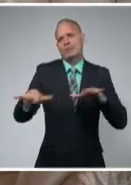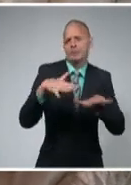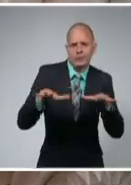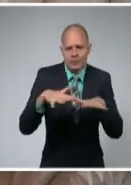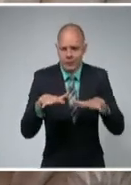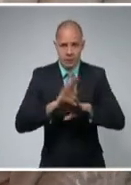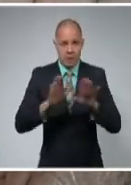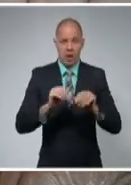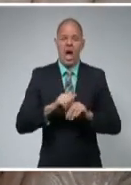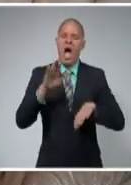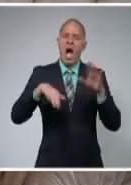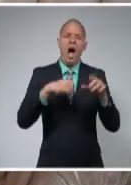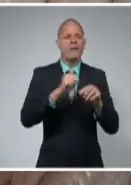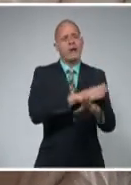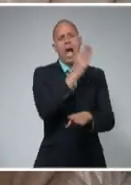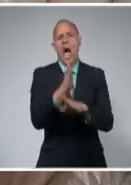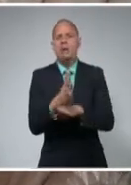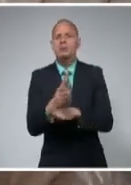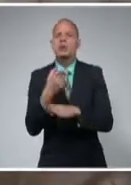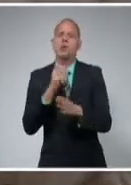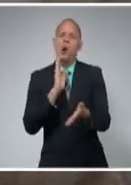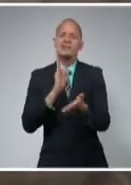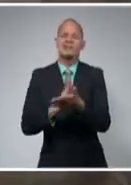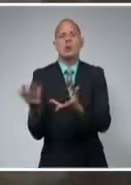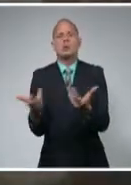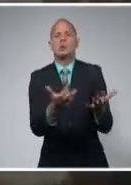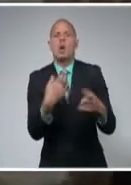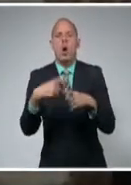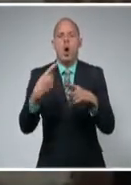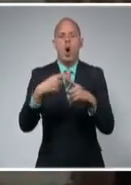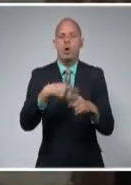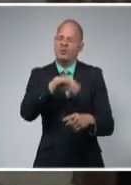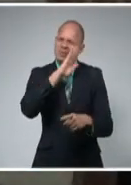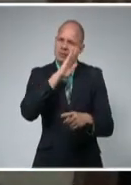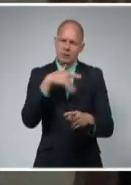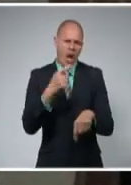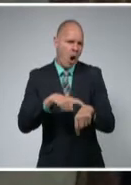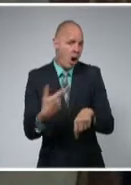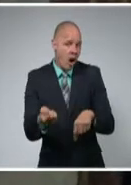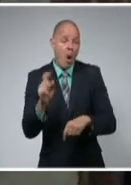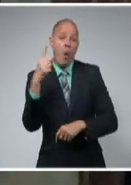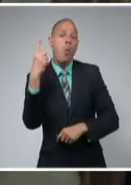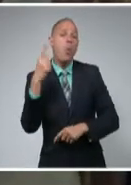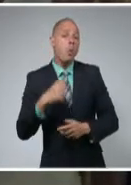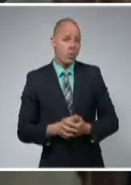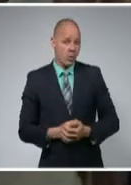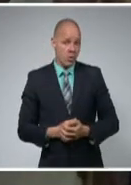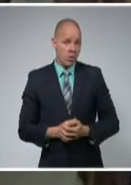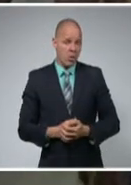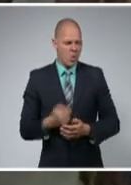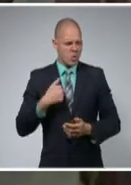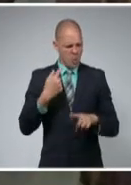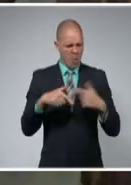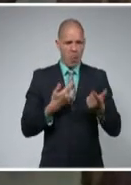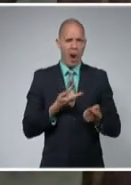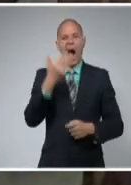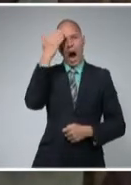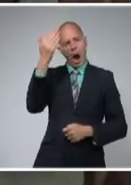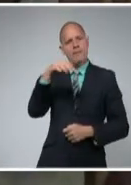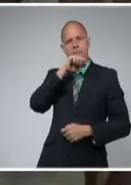1. Lo que yo aprendí, o sea, como yo soy como persona, es porque mi mamá se llama Guillermina, porque me tuvo que criar desde